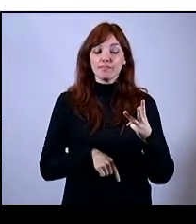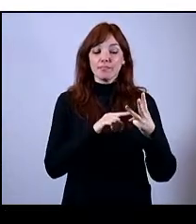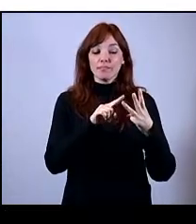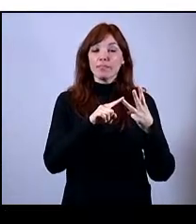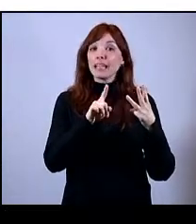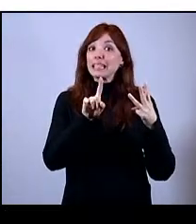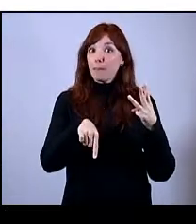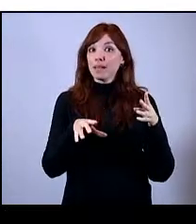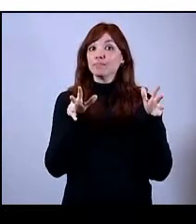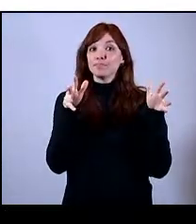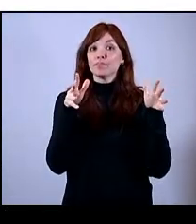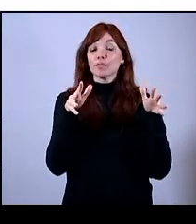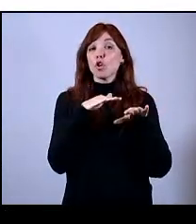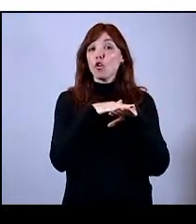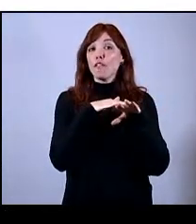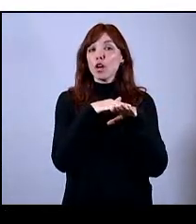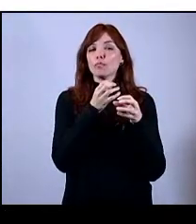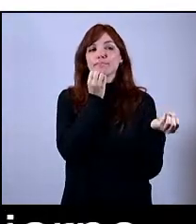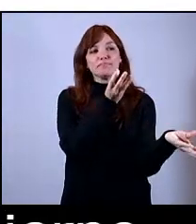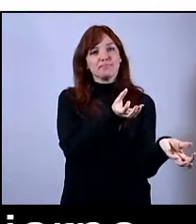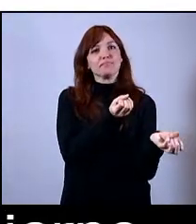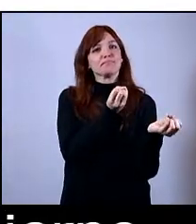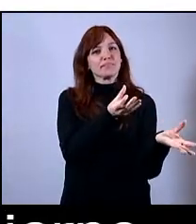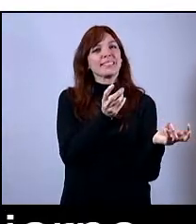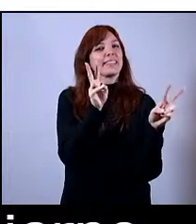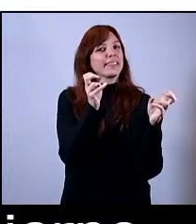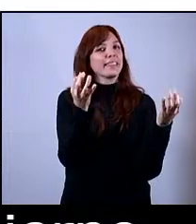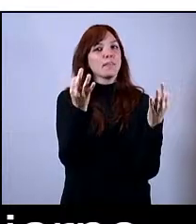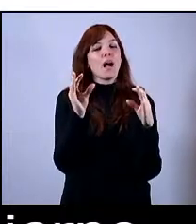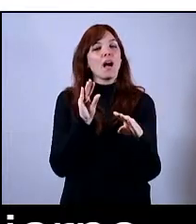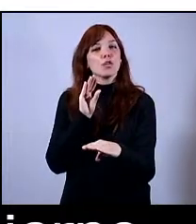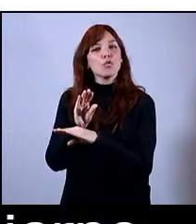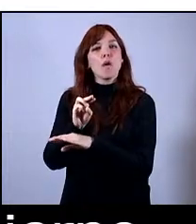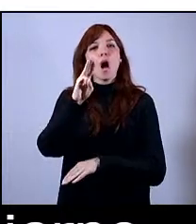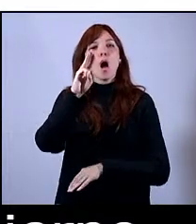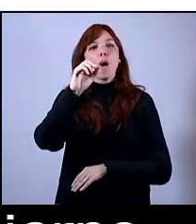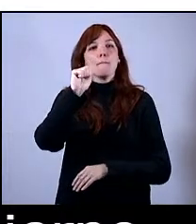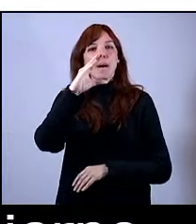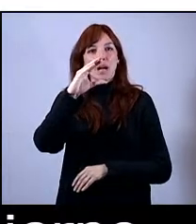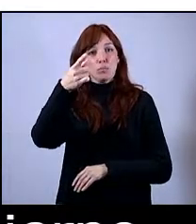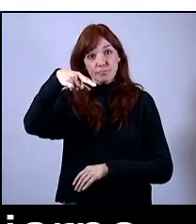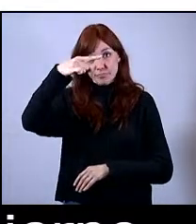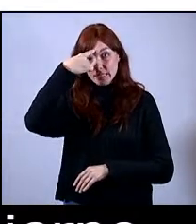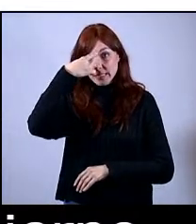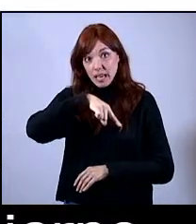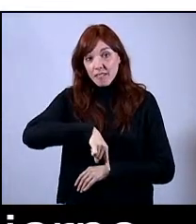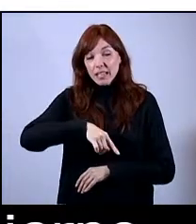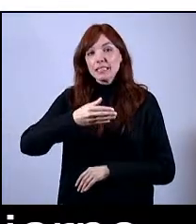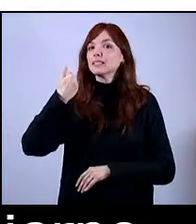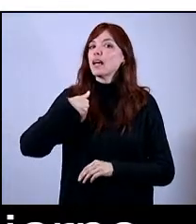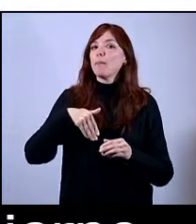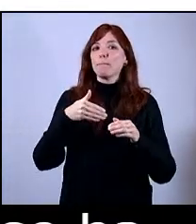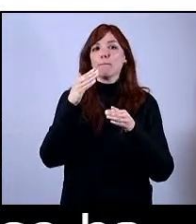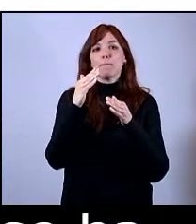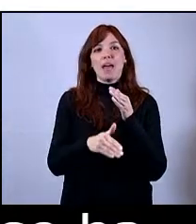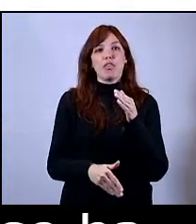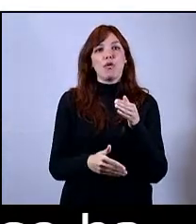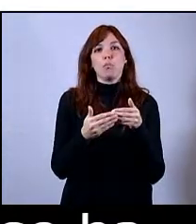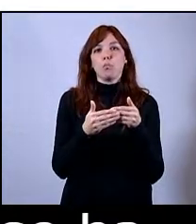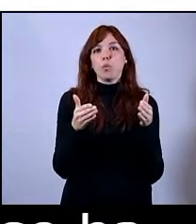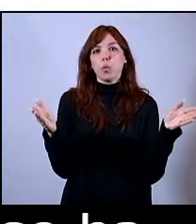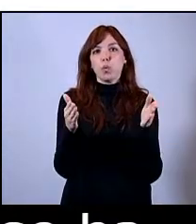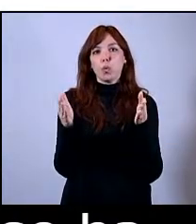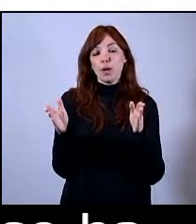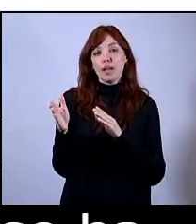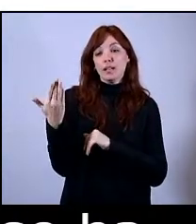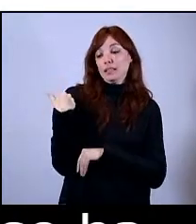Consejo de Gobierno formalmente de las ayudas de la PAC. Todos saben que se ha abierto el plazo el pasado 1 de